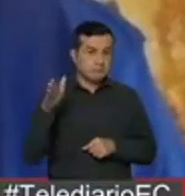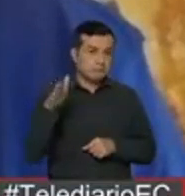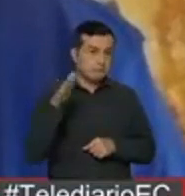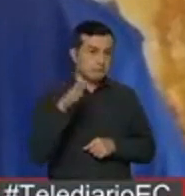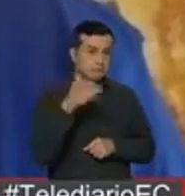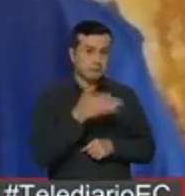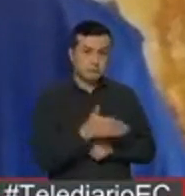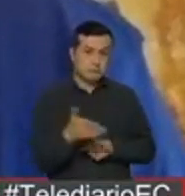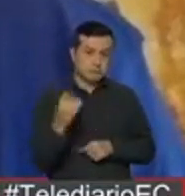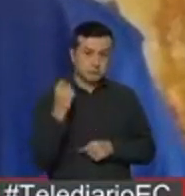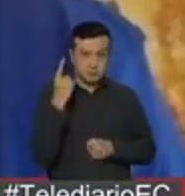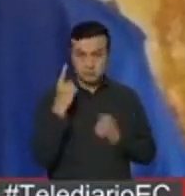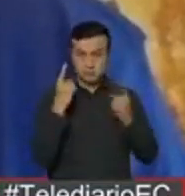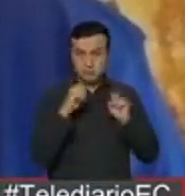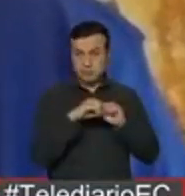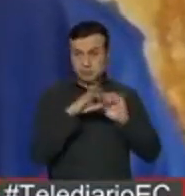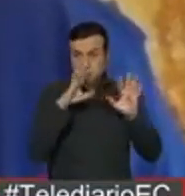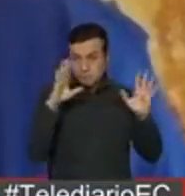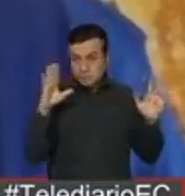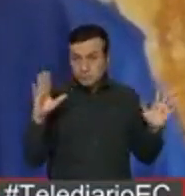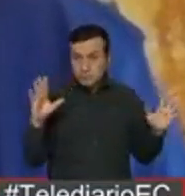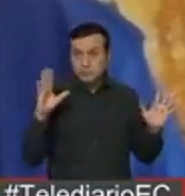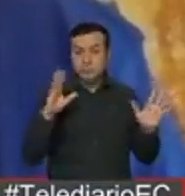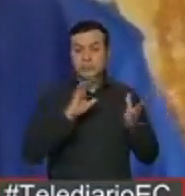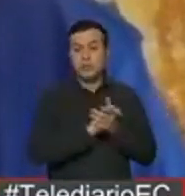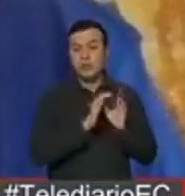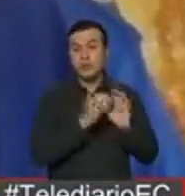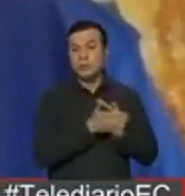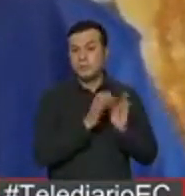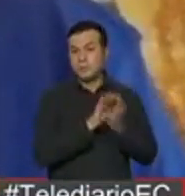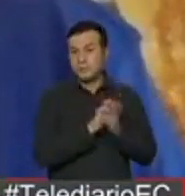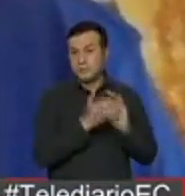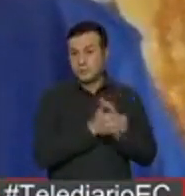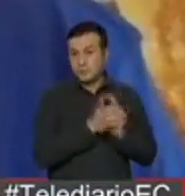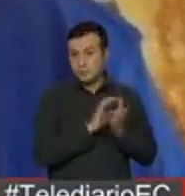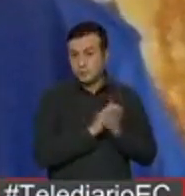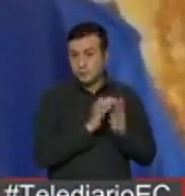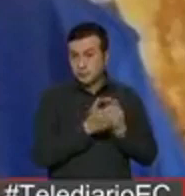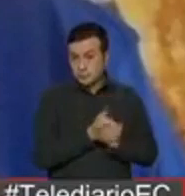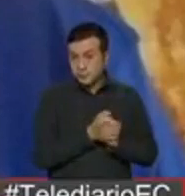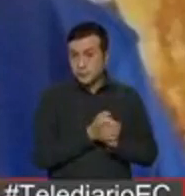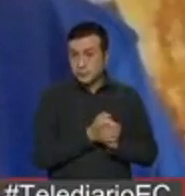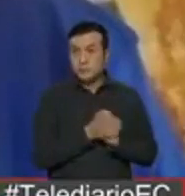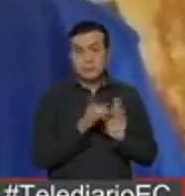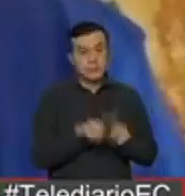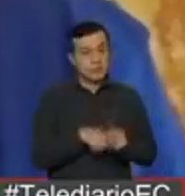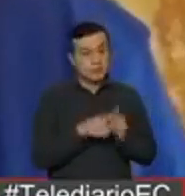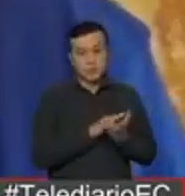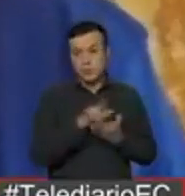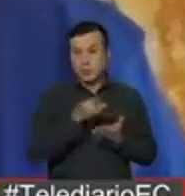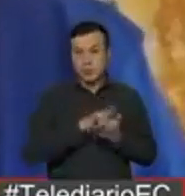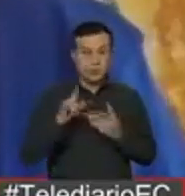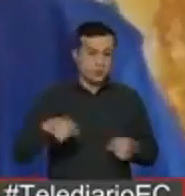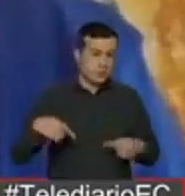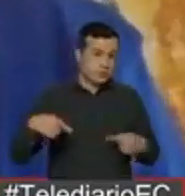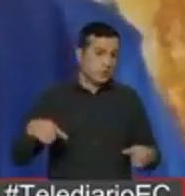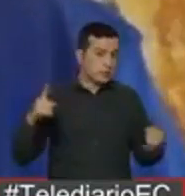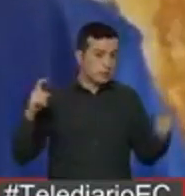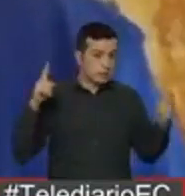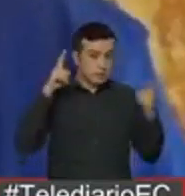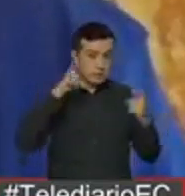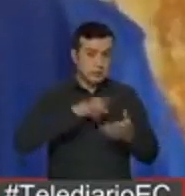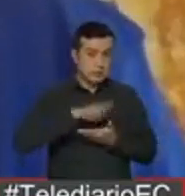nos llevó a empezar en noviembre a tener vuelos regulares. Es difícil con